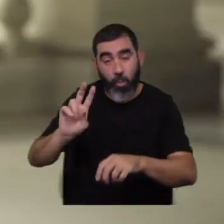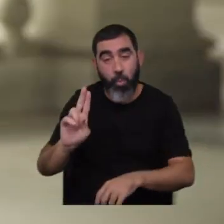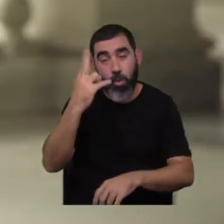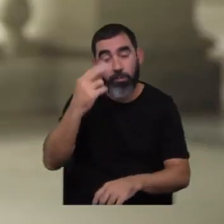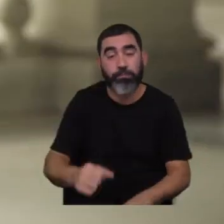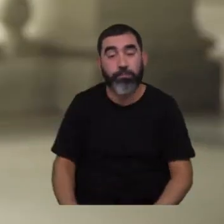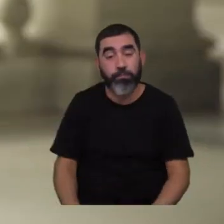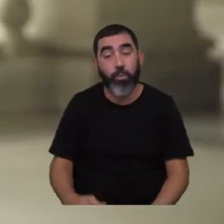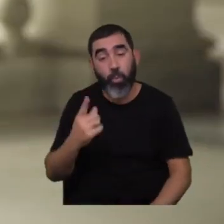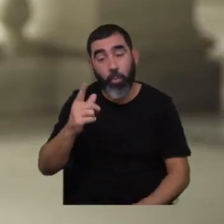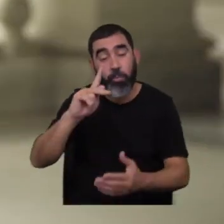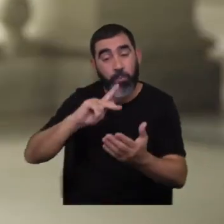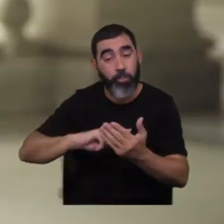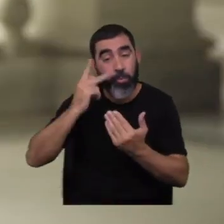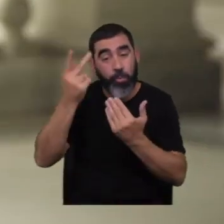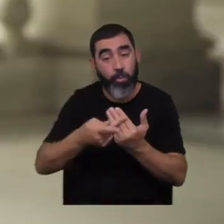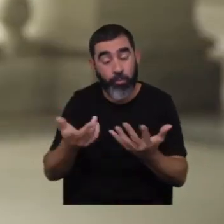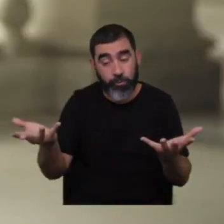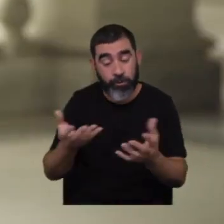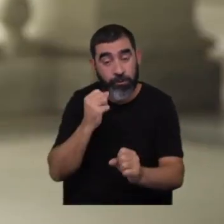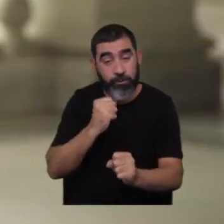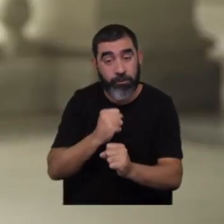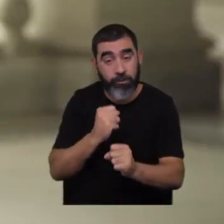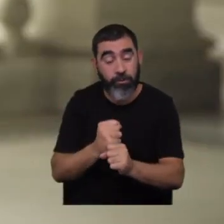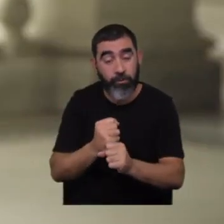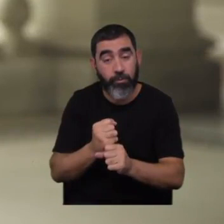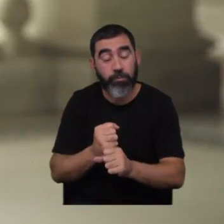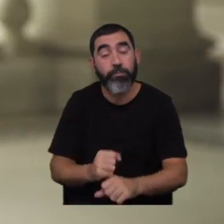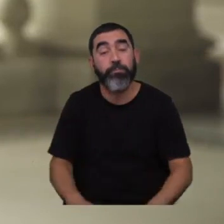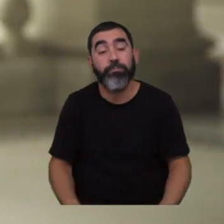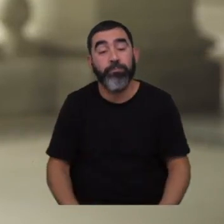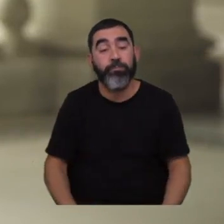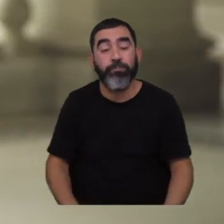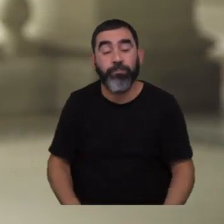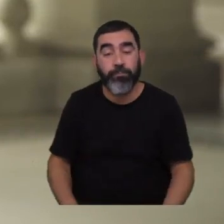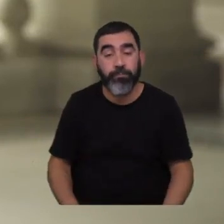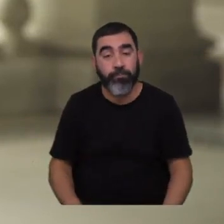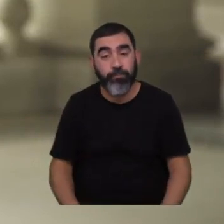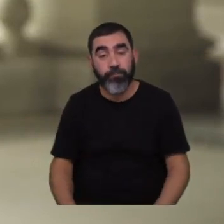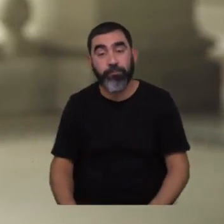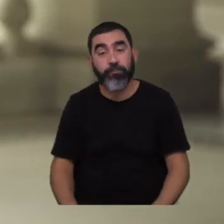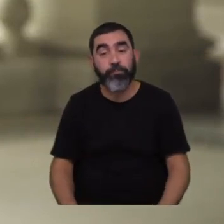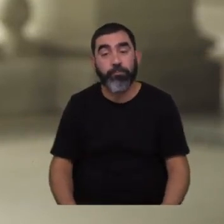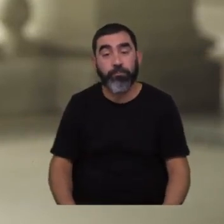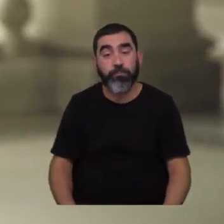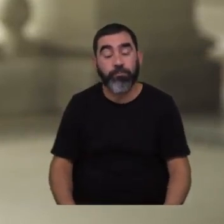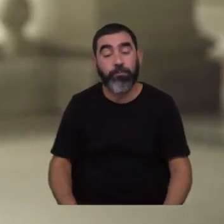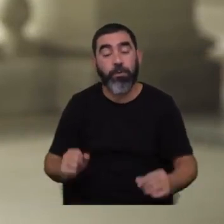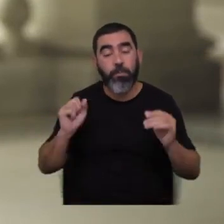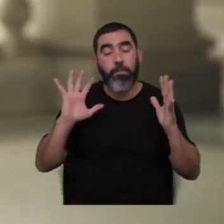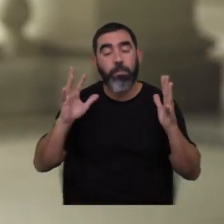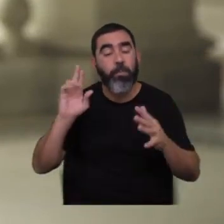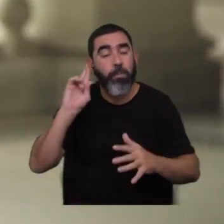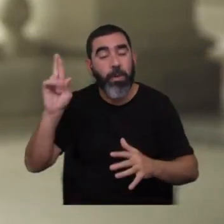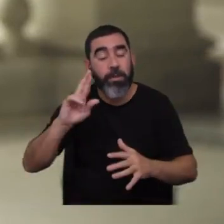Uno de los proyectos en los que estoy trabajando a través del Laboratorio de Ecología Antártica del CURE es en los paisajes sonoros